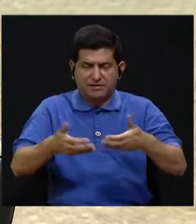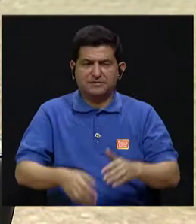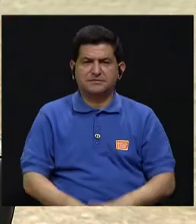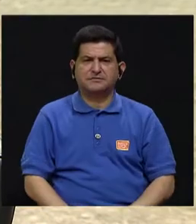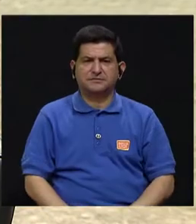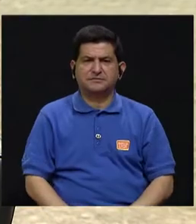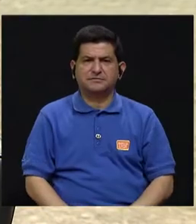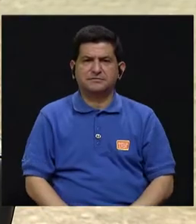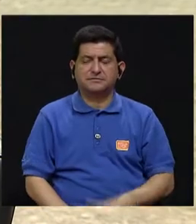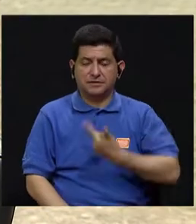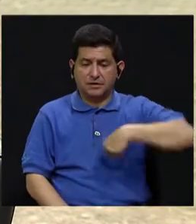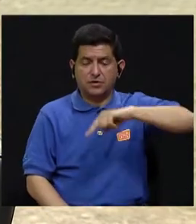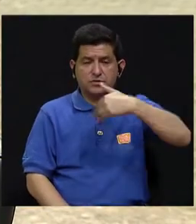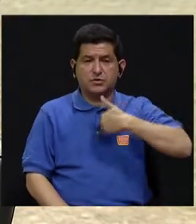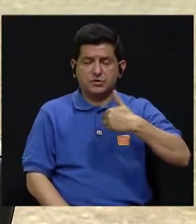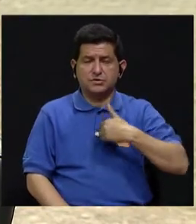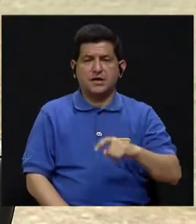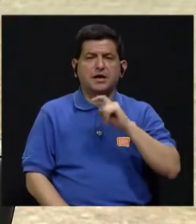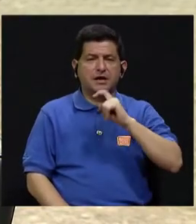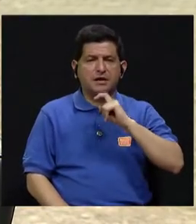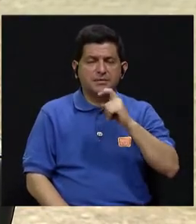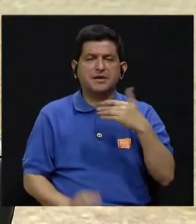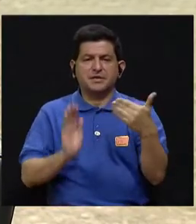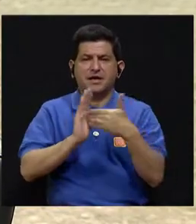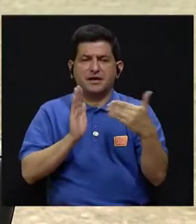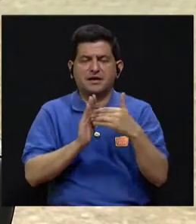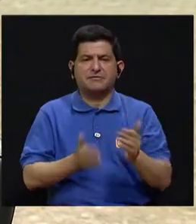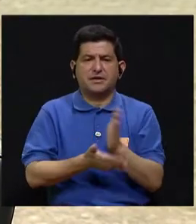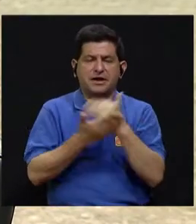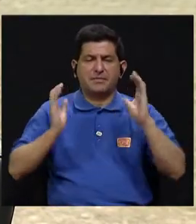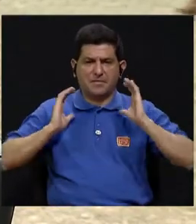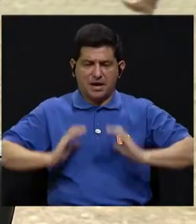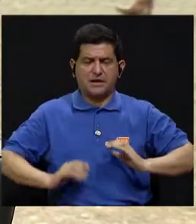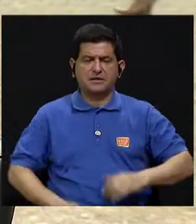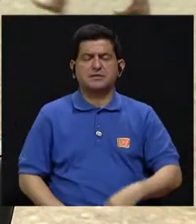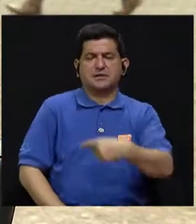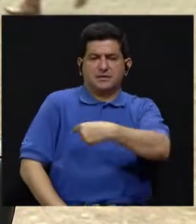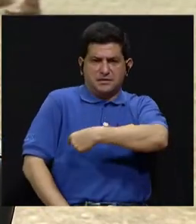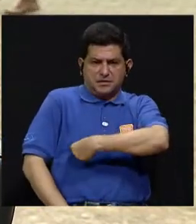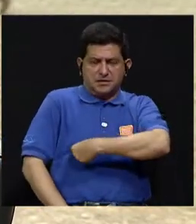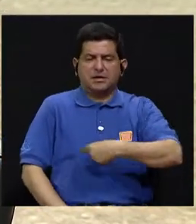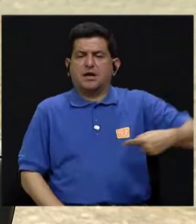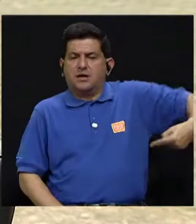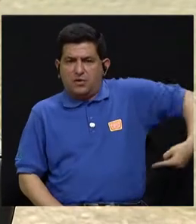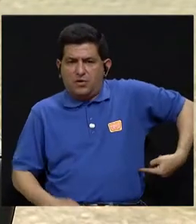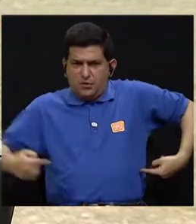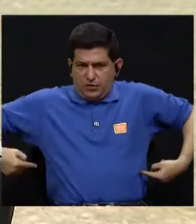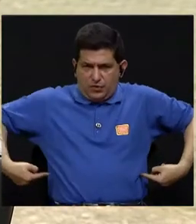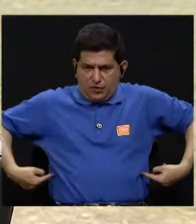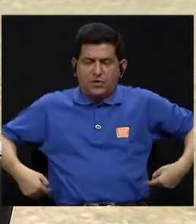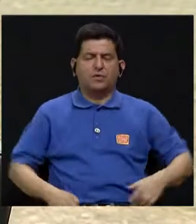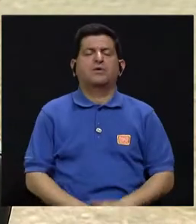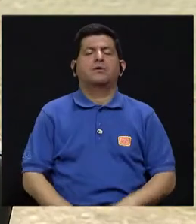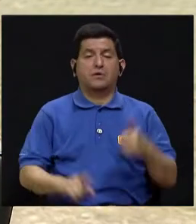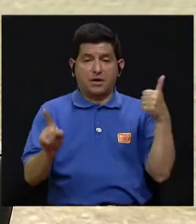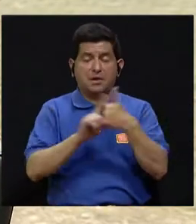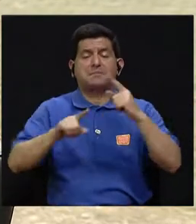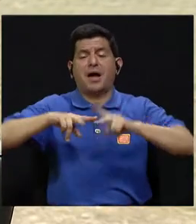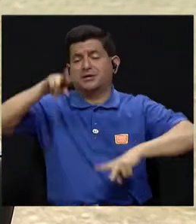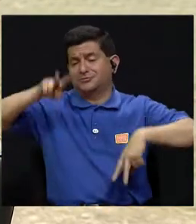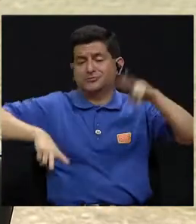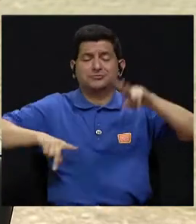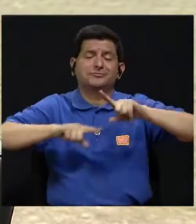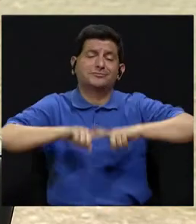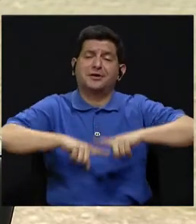tenemos metales que tienden a dañar ciertos órganos como el hígado o el riñón. Entonces, en realidad el impacto puede ser muy